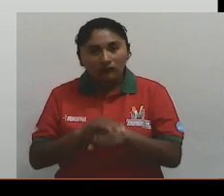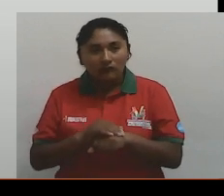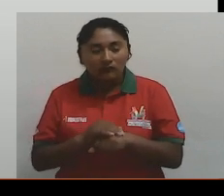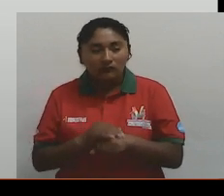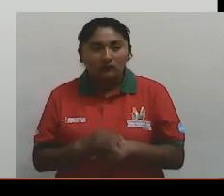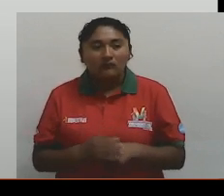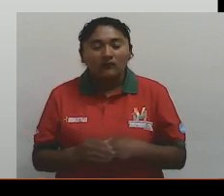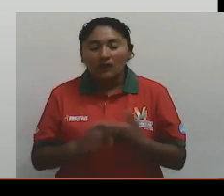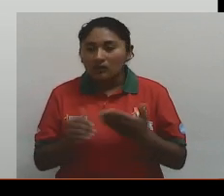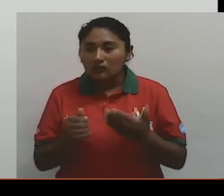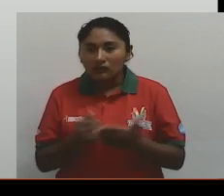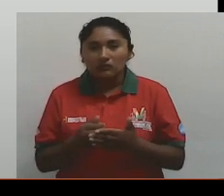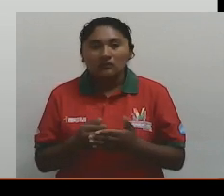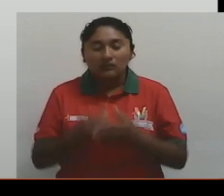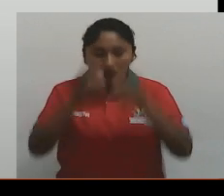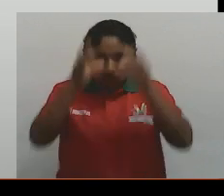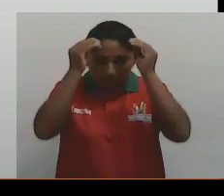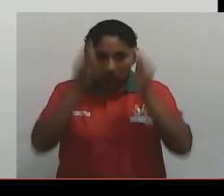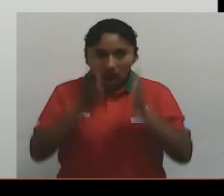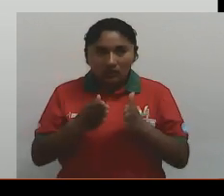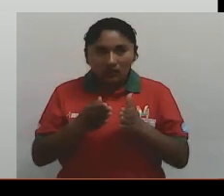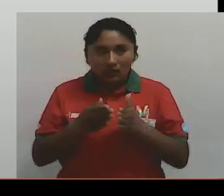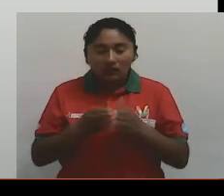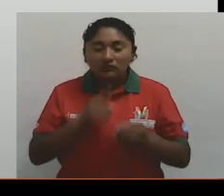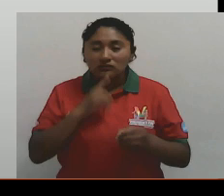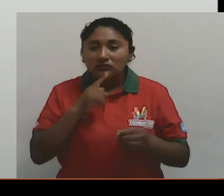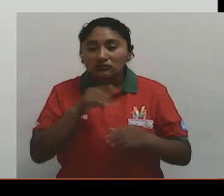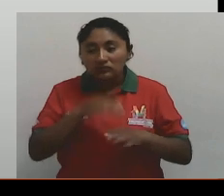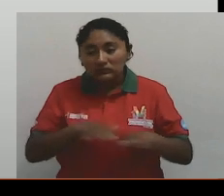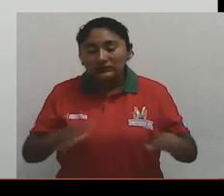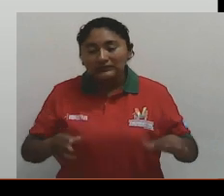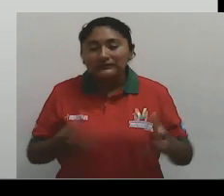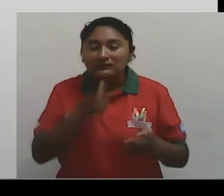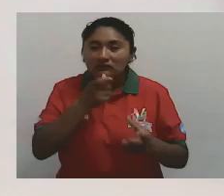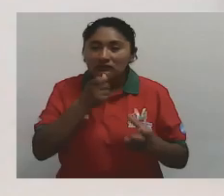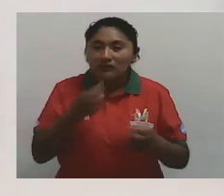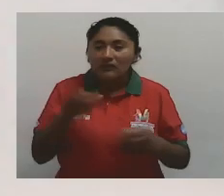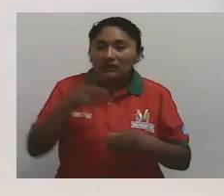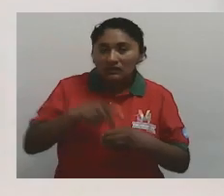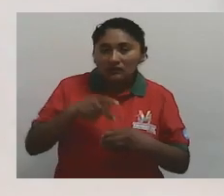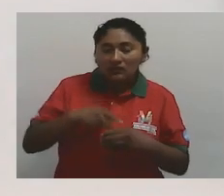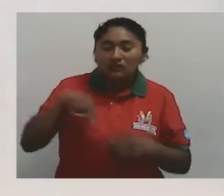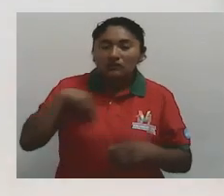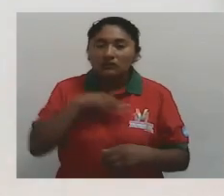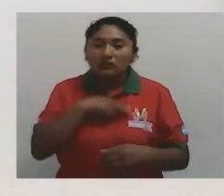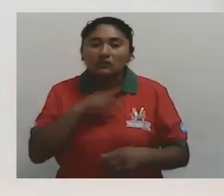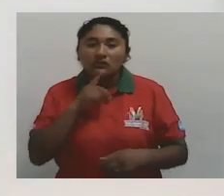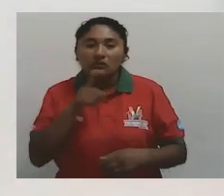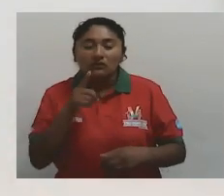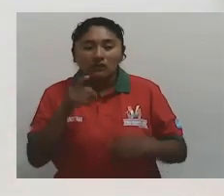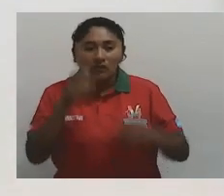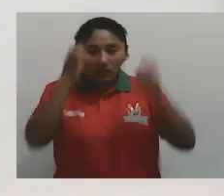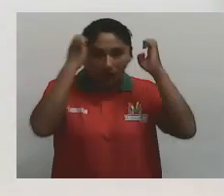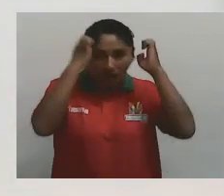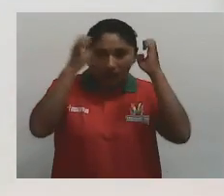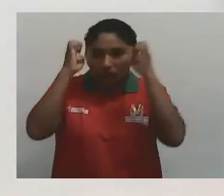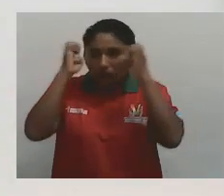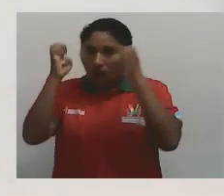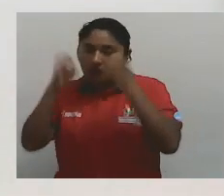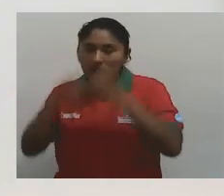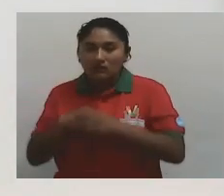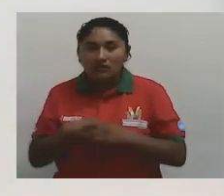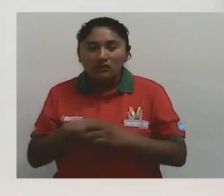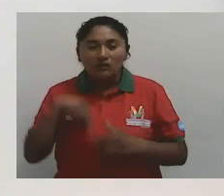Plurinacionales, como decimos, son niños los que van a venir a participar y somos educadores, así como los árbitros, también están